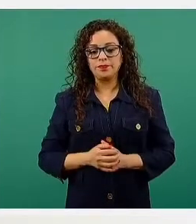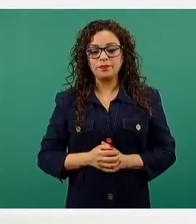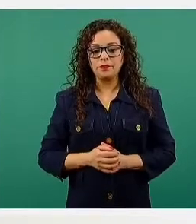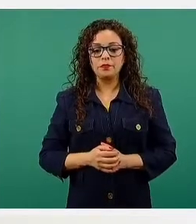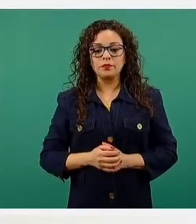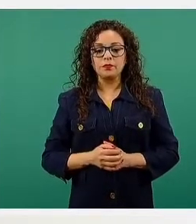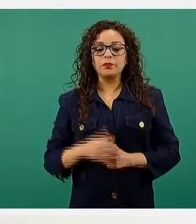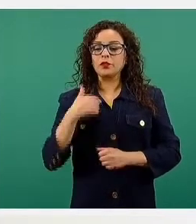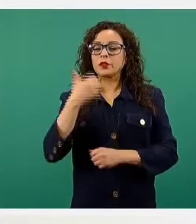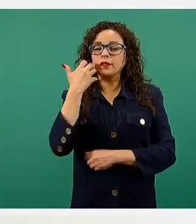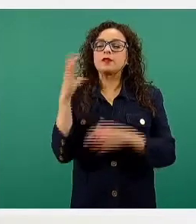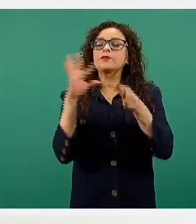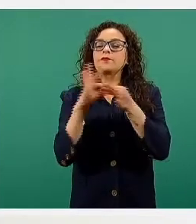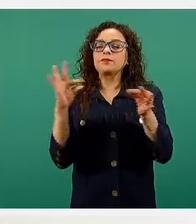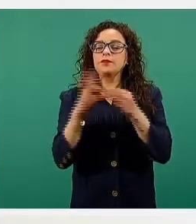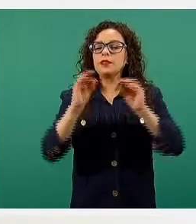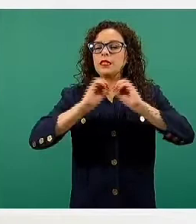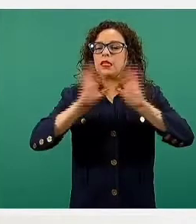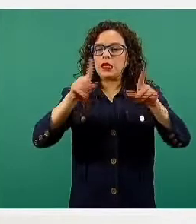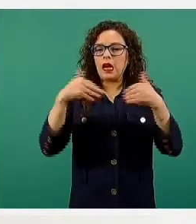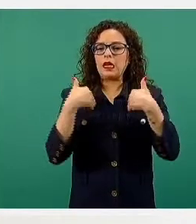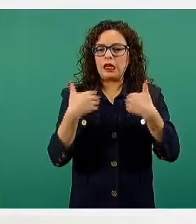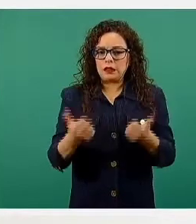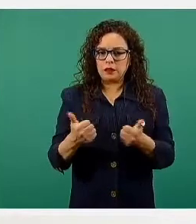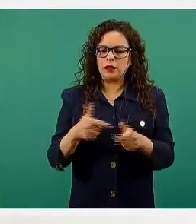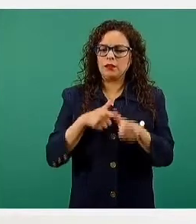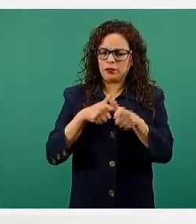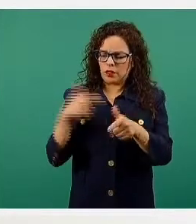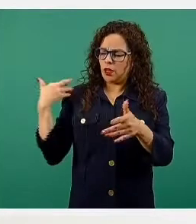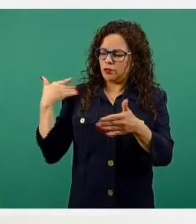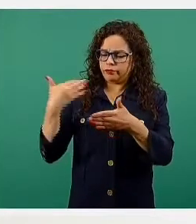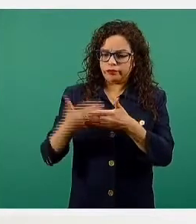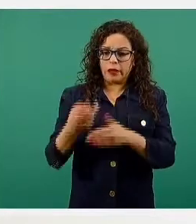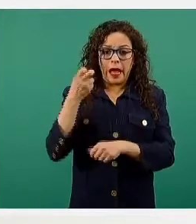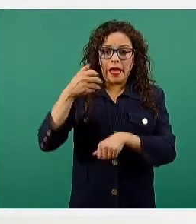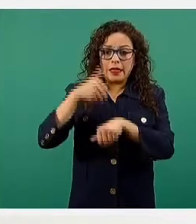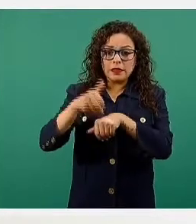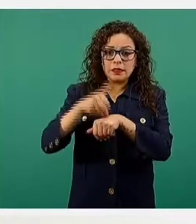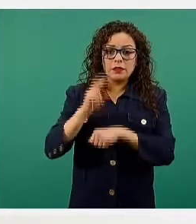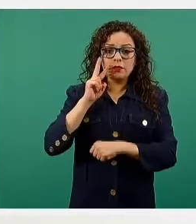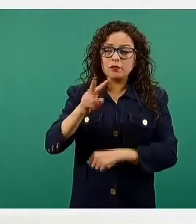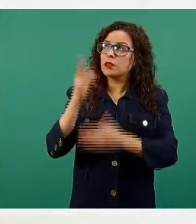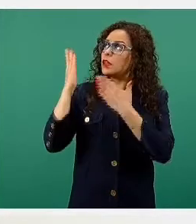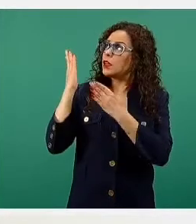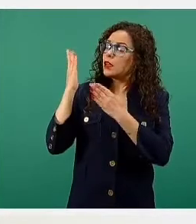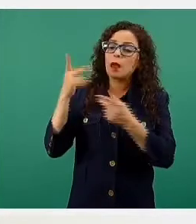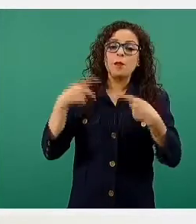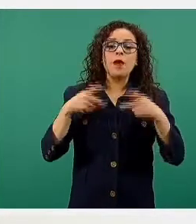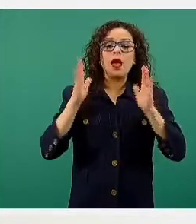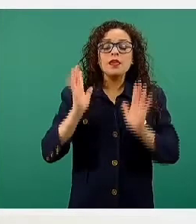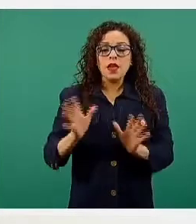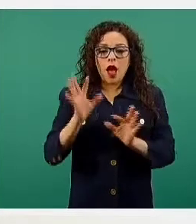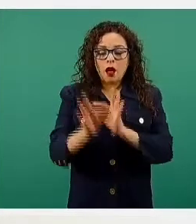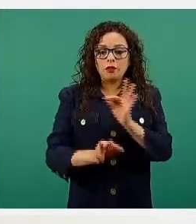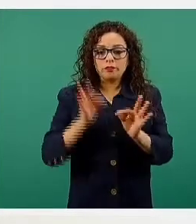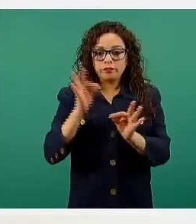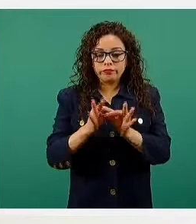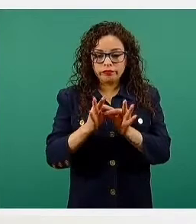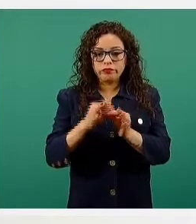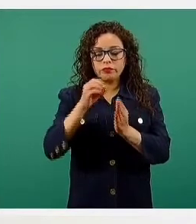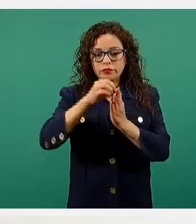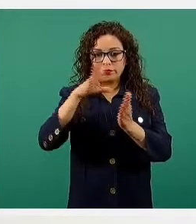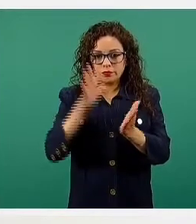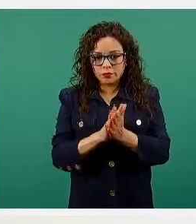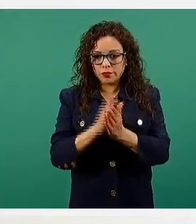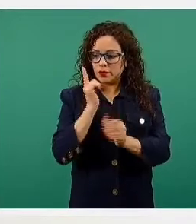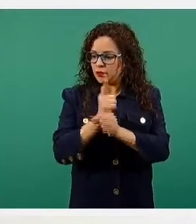que hemos venido haciendo. Esta cifra corresponde a las personas que ya están totalmente registradas e identificadas,